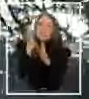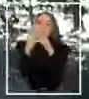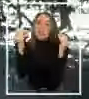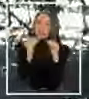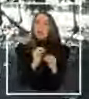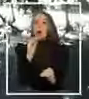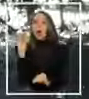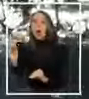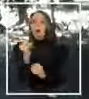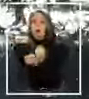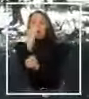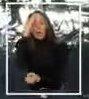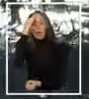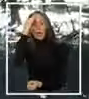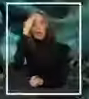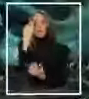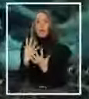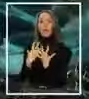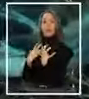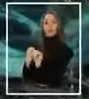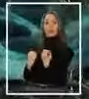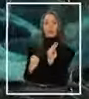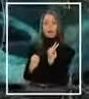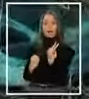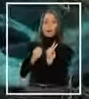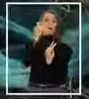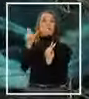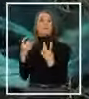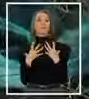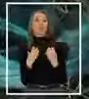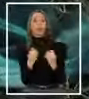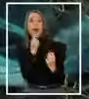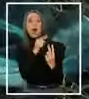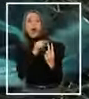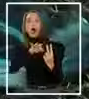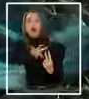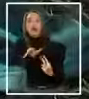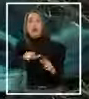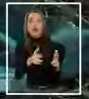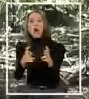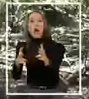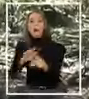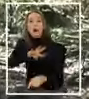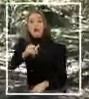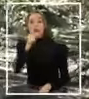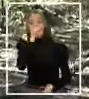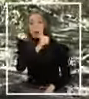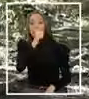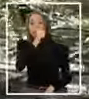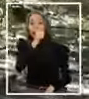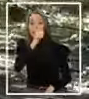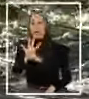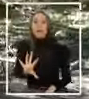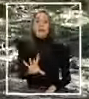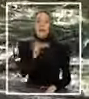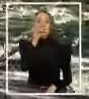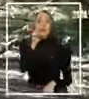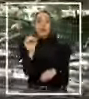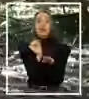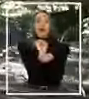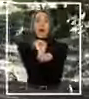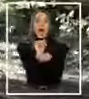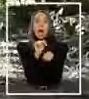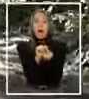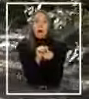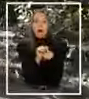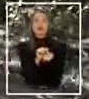carabineros. Estuvieron en cautiverio porque sus captores los acusan de robar armas y droga, encontradas precisamente en el vehículo